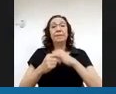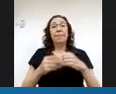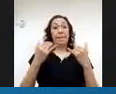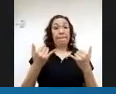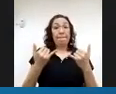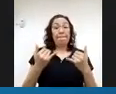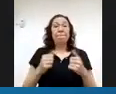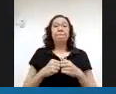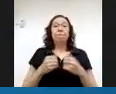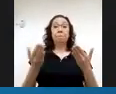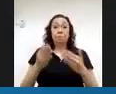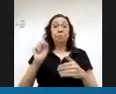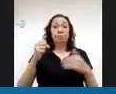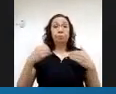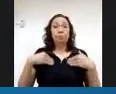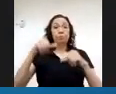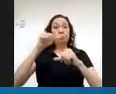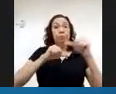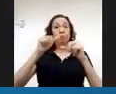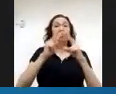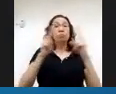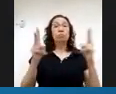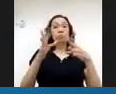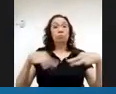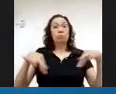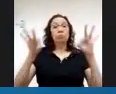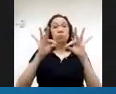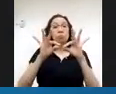Ahora, aquí sí hay una relación muy importante